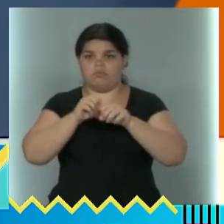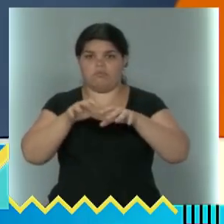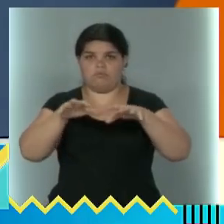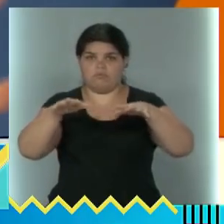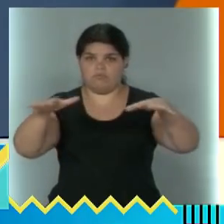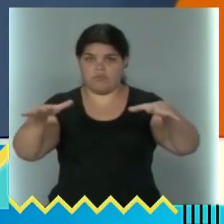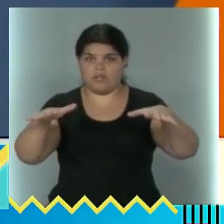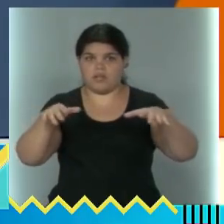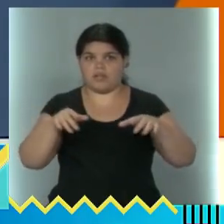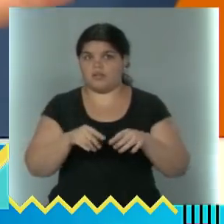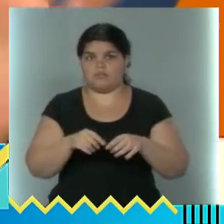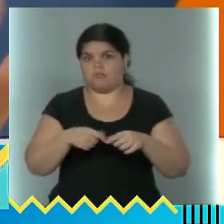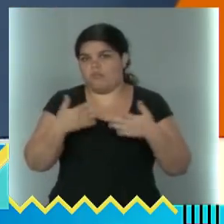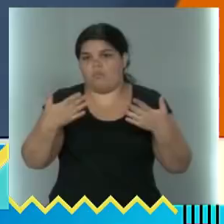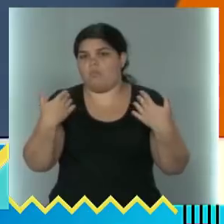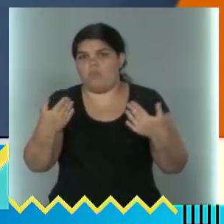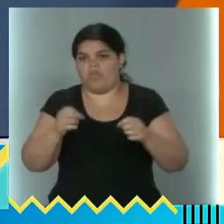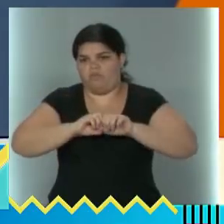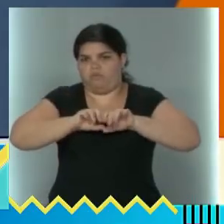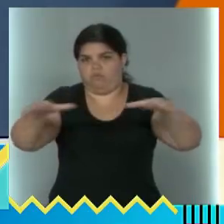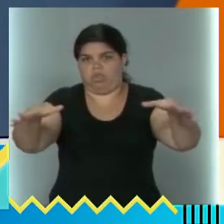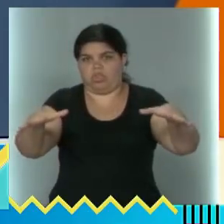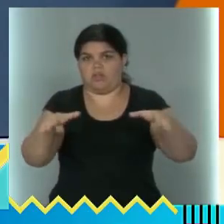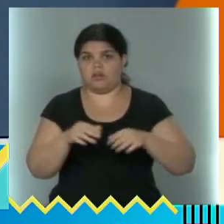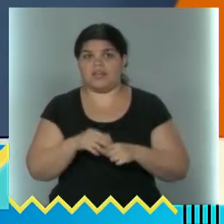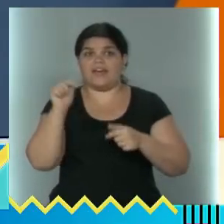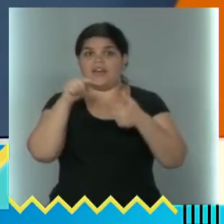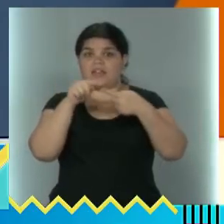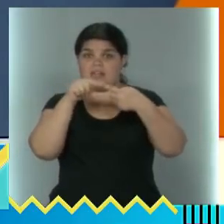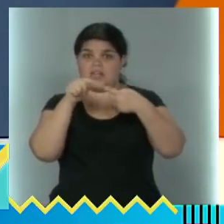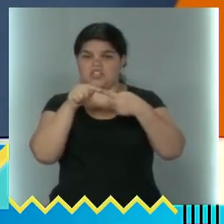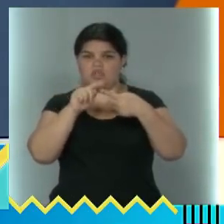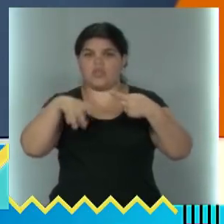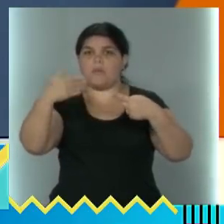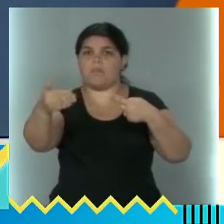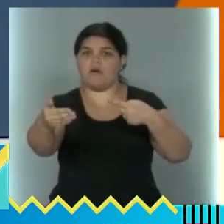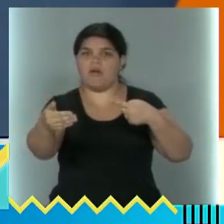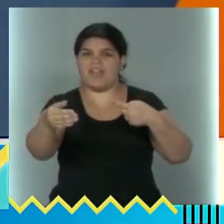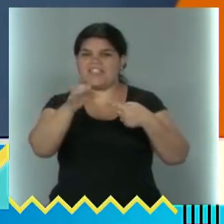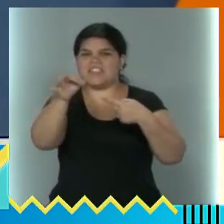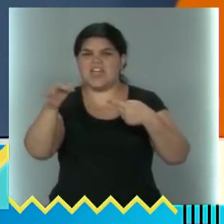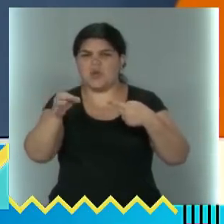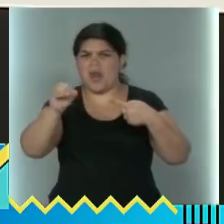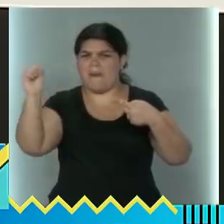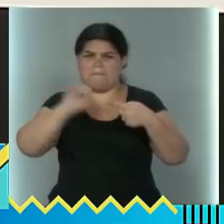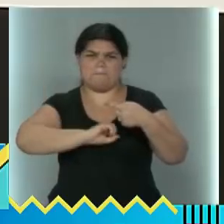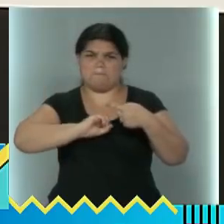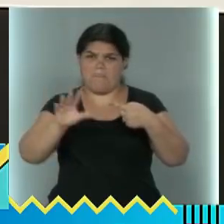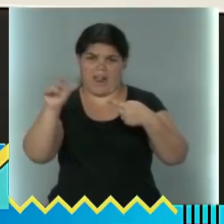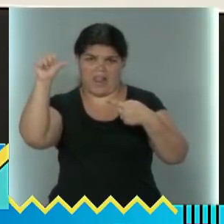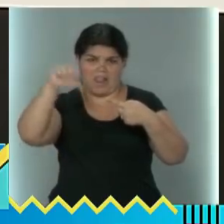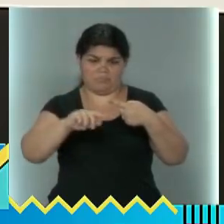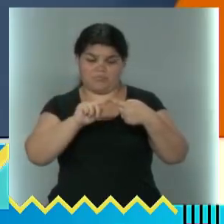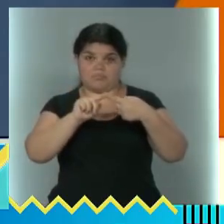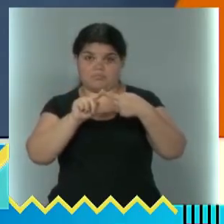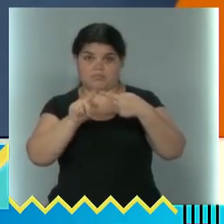pueden disparar para cualquier estirpe celular, se transformaron en células malignas. Y el